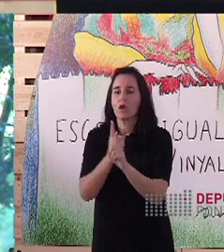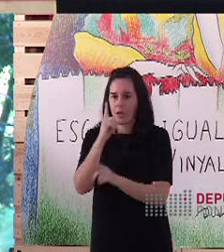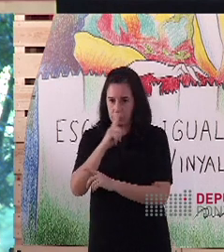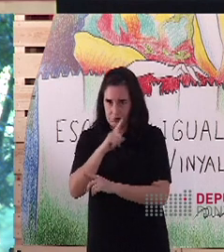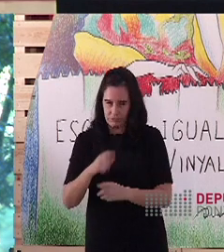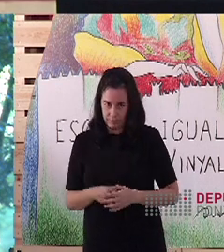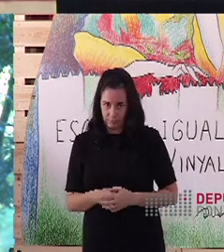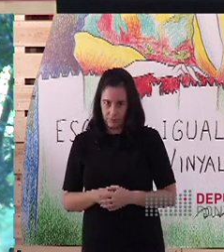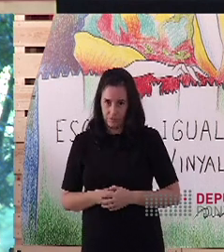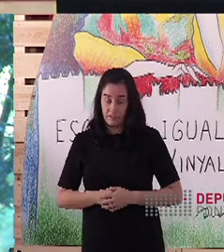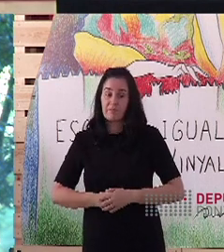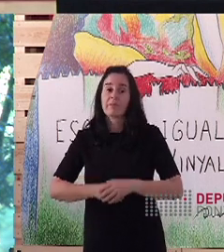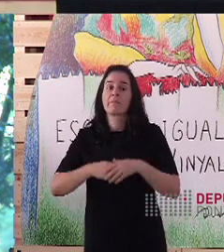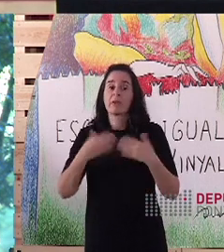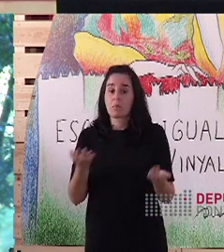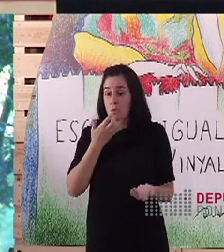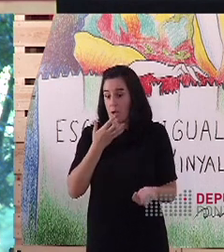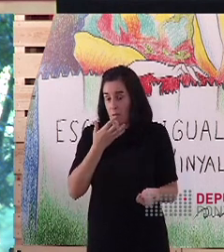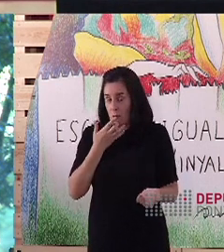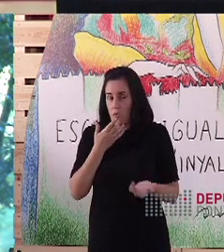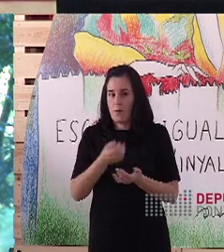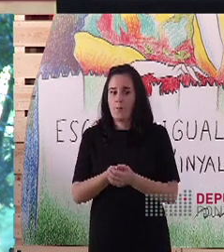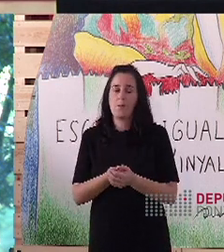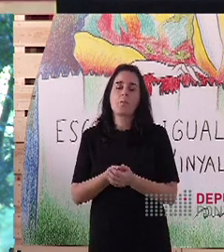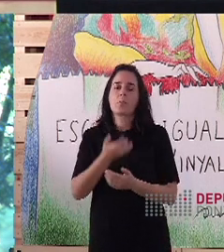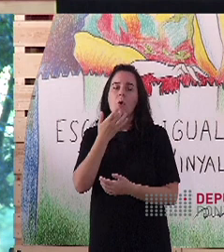industria. Por ejemplo,